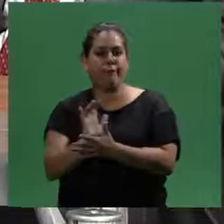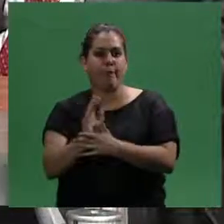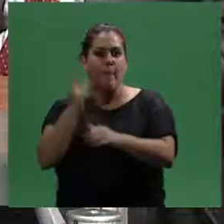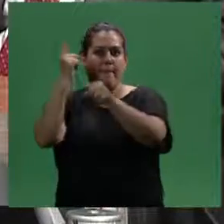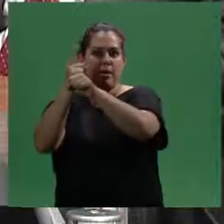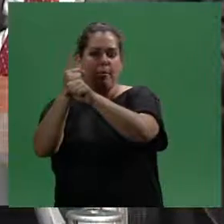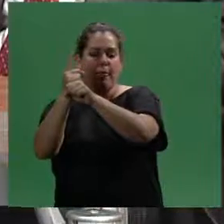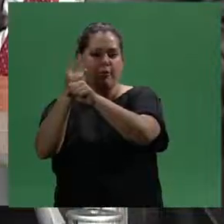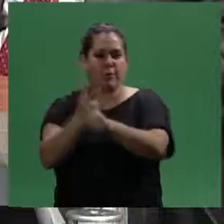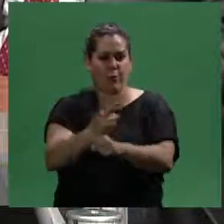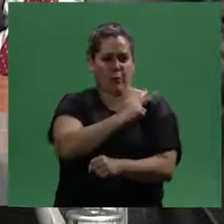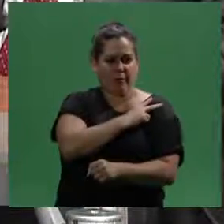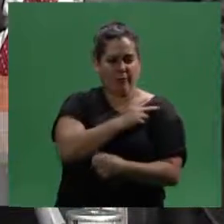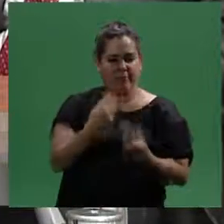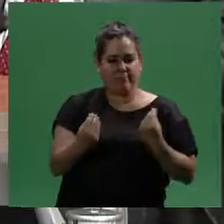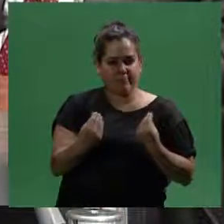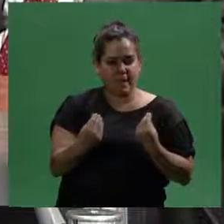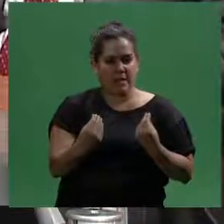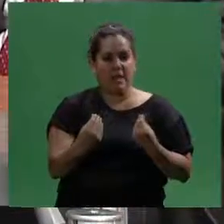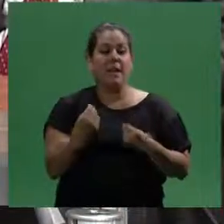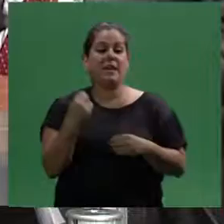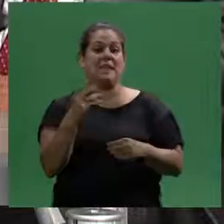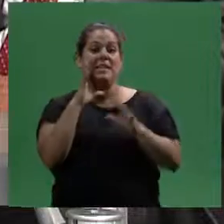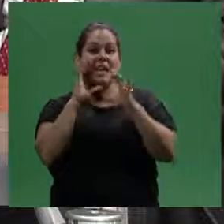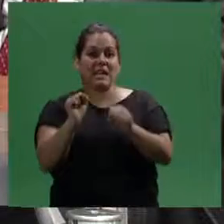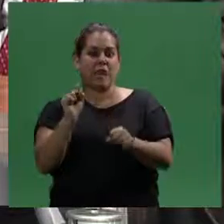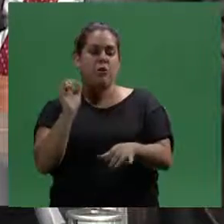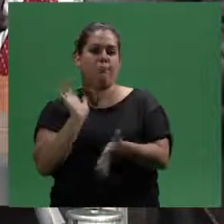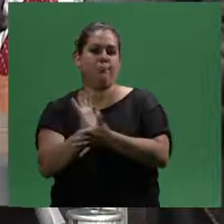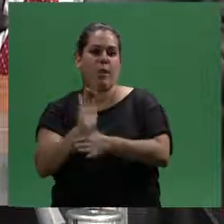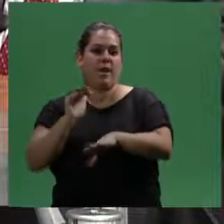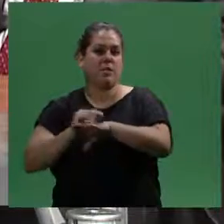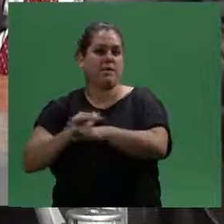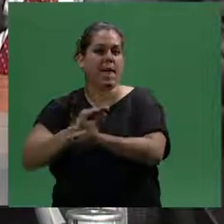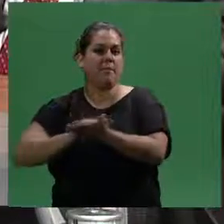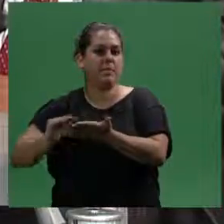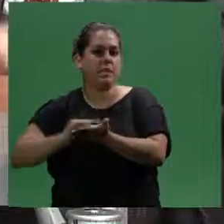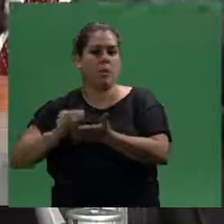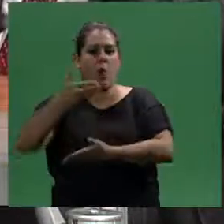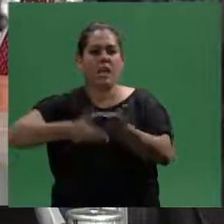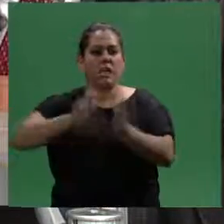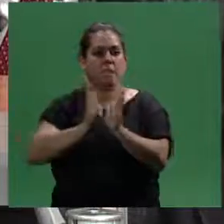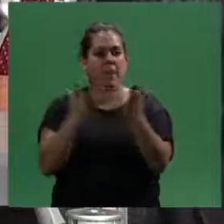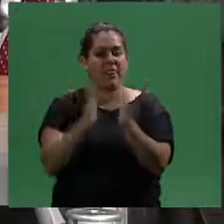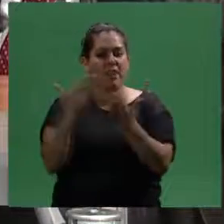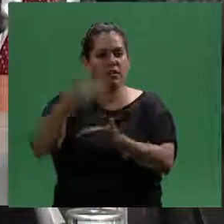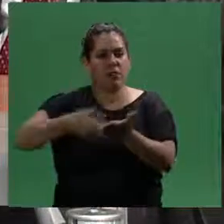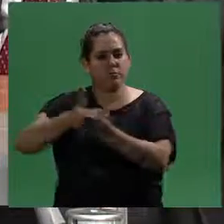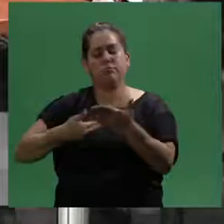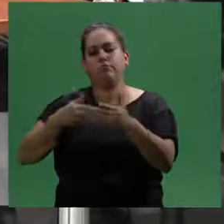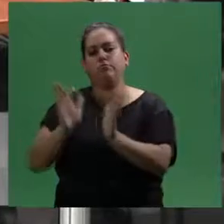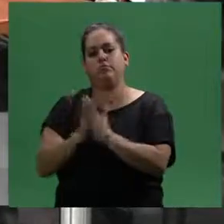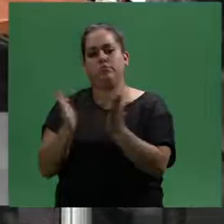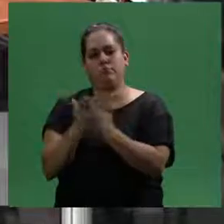está primero que jefe. El secretario de la comisión es el responsable administrativo, el que tiene en guarda los expedientes que